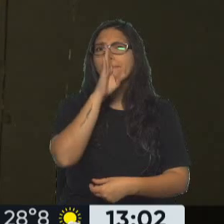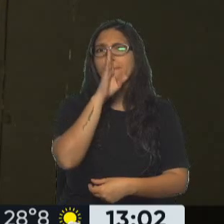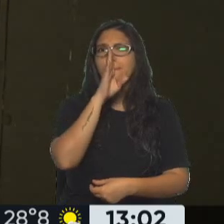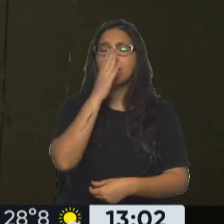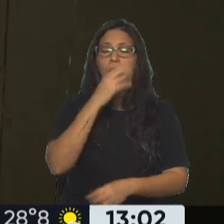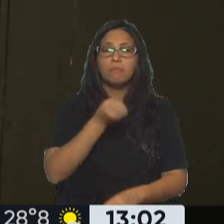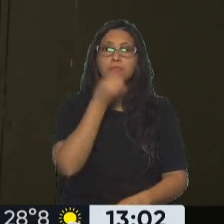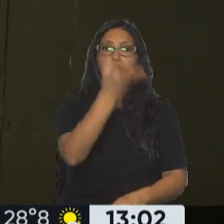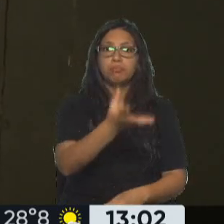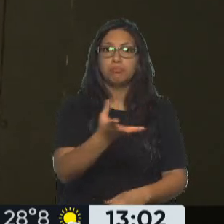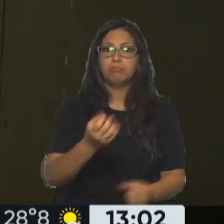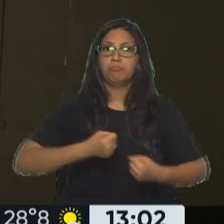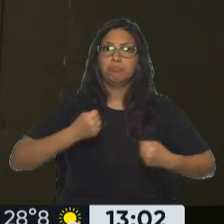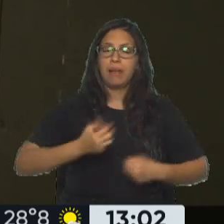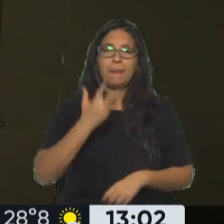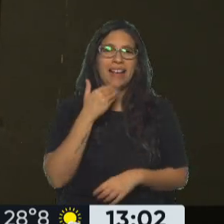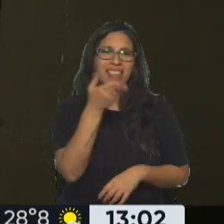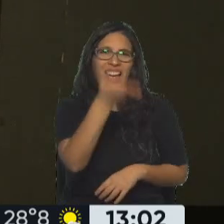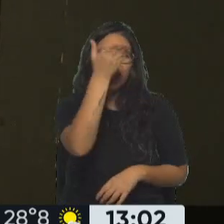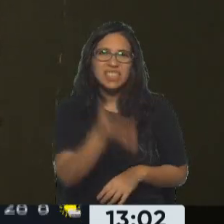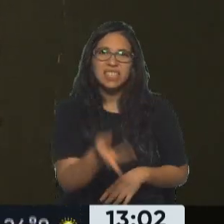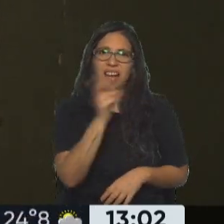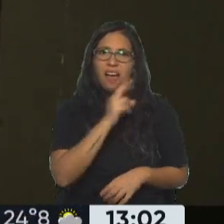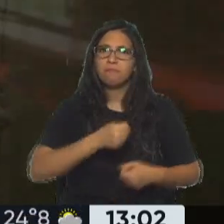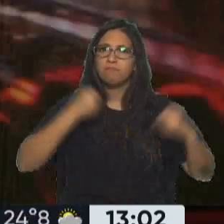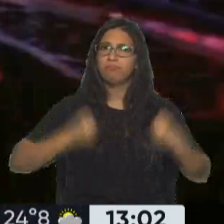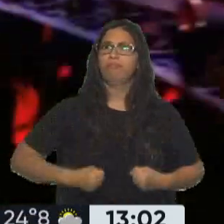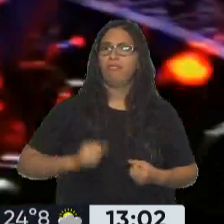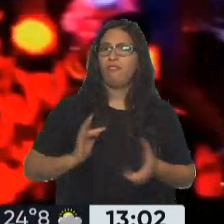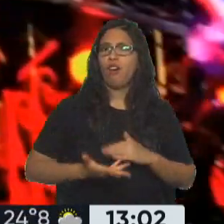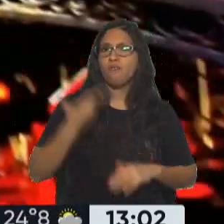Pero me encanta ella, cómo se planta de todo y dice lo que piensa.